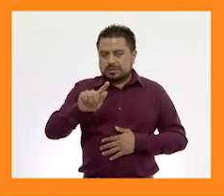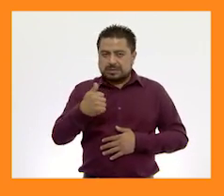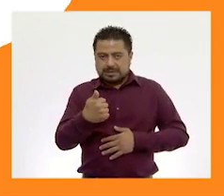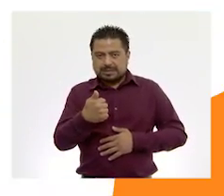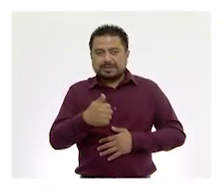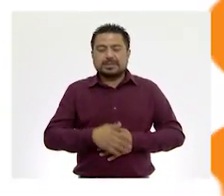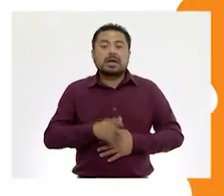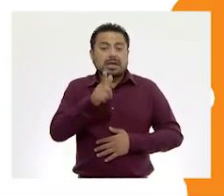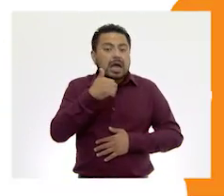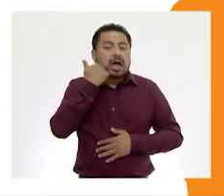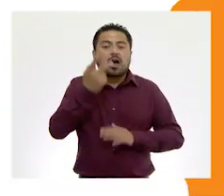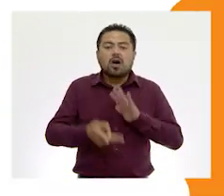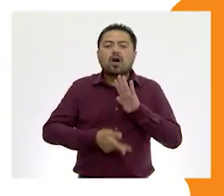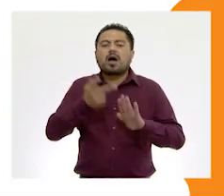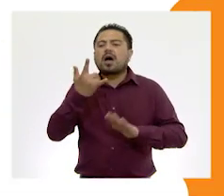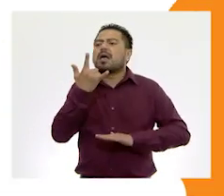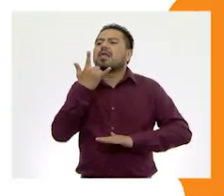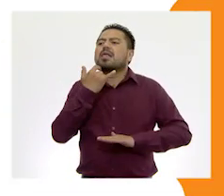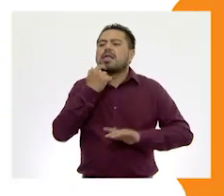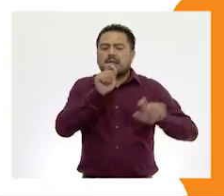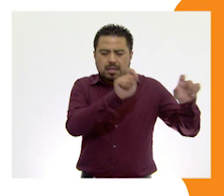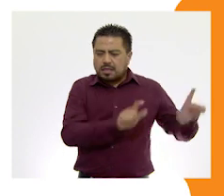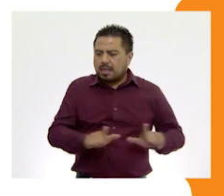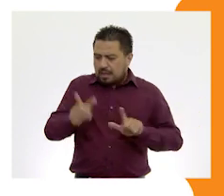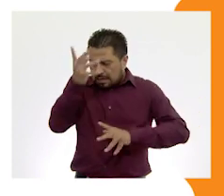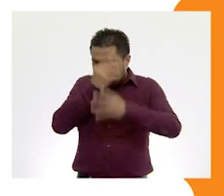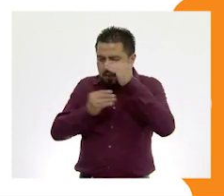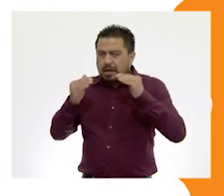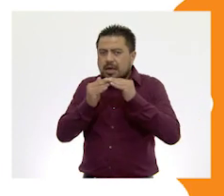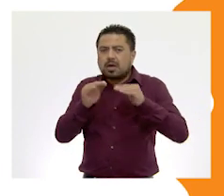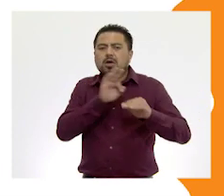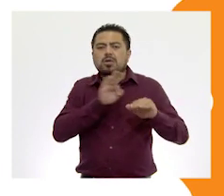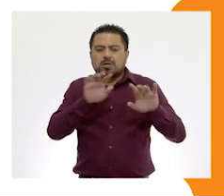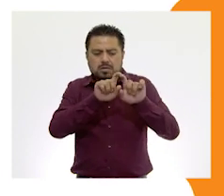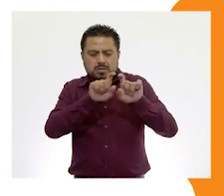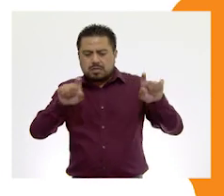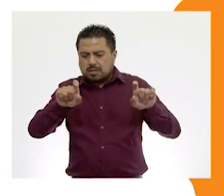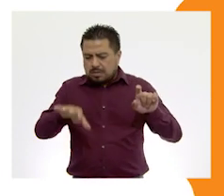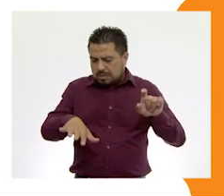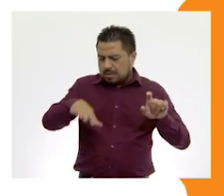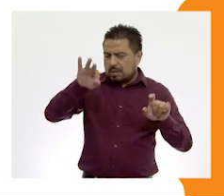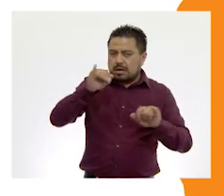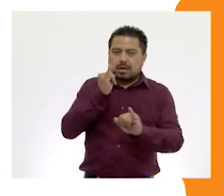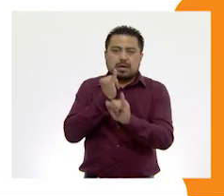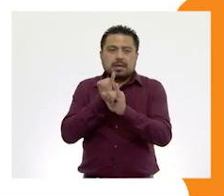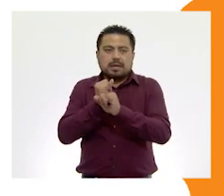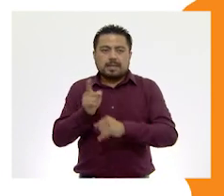800-734-7376. Si quieres volver a ver los programas de Aprende en Casa, los puedes encontrar en la siguiente